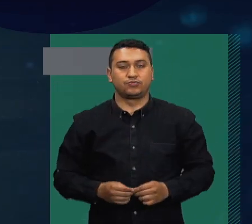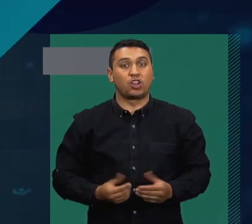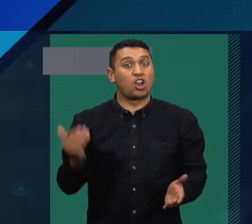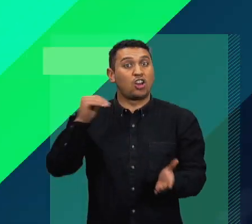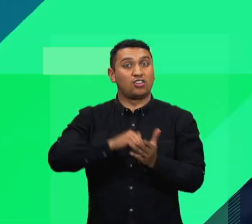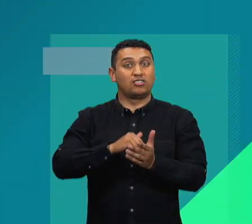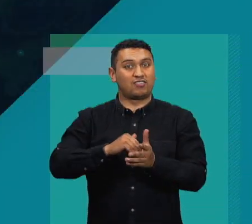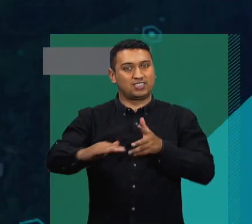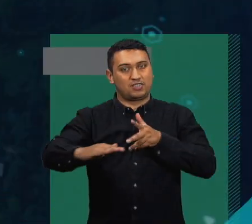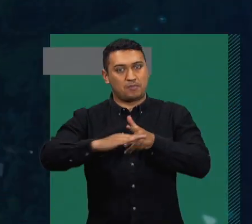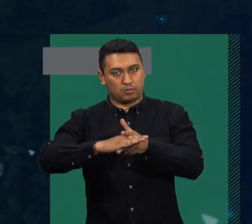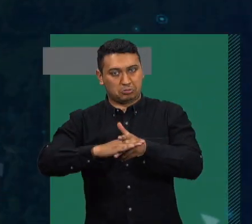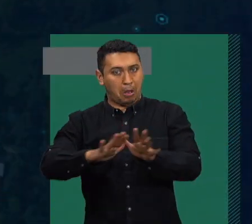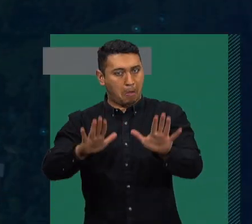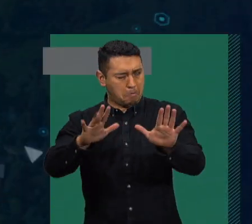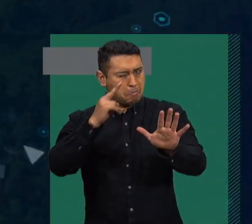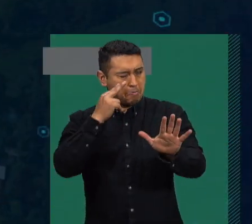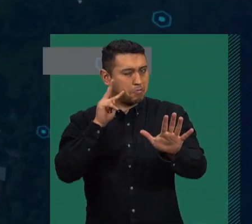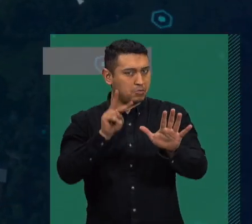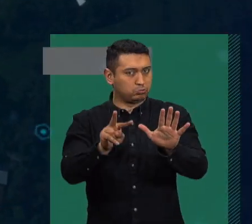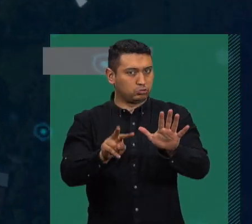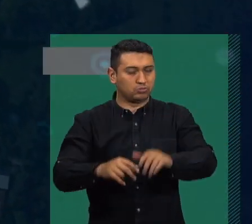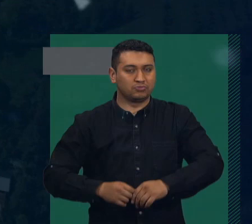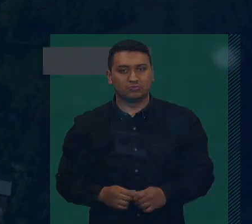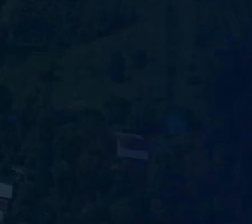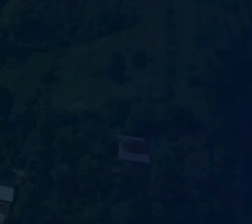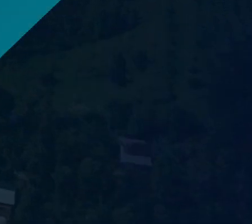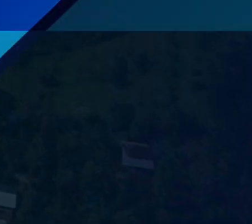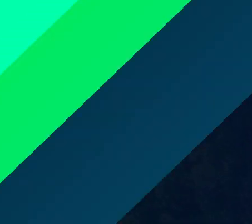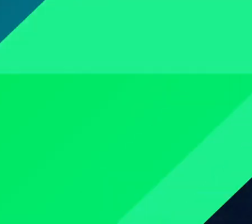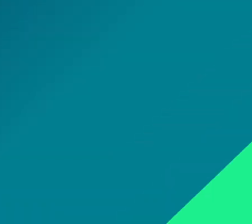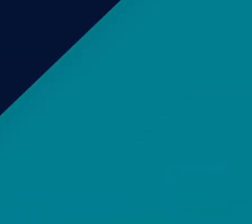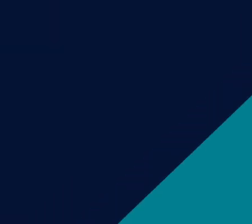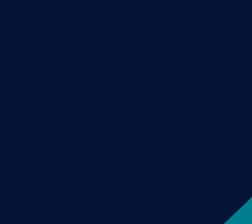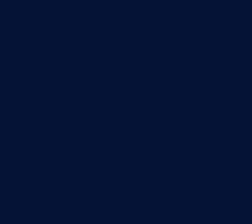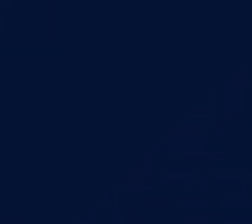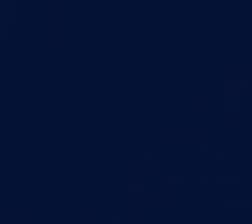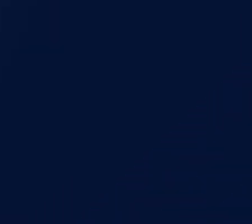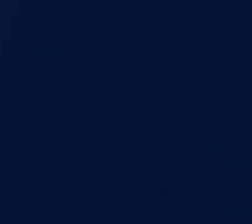pensamos como humanidad. Hacemos una nueva pausa en Enlace 13, ya volvemos.